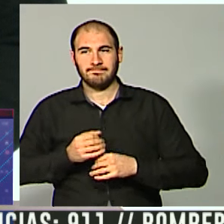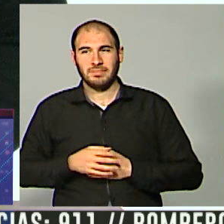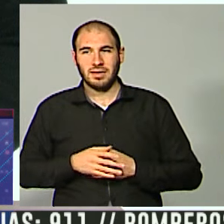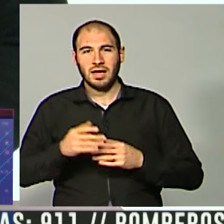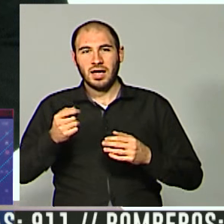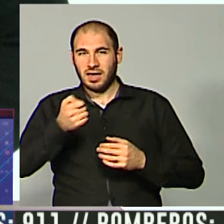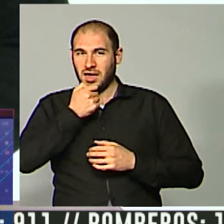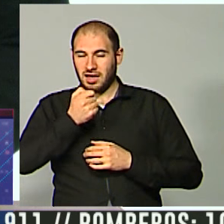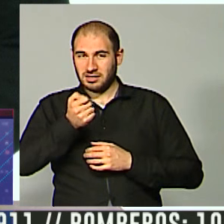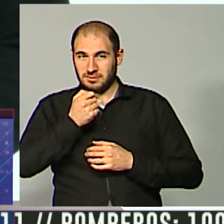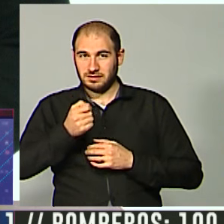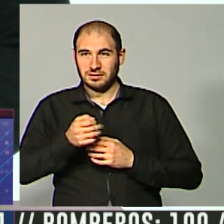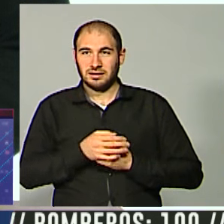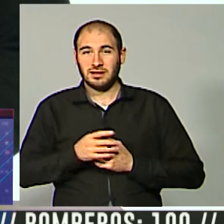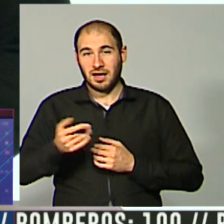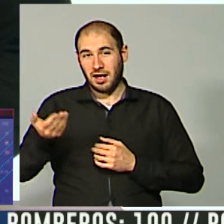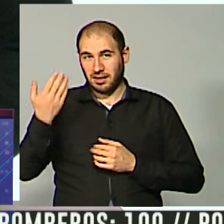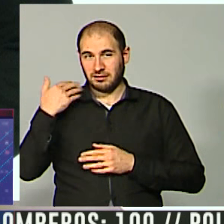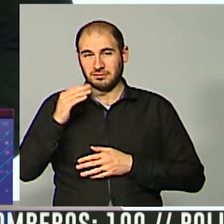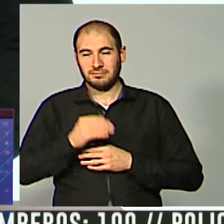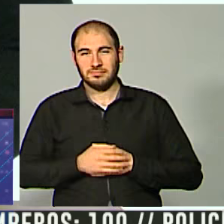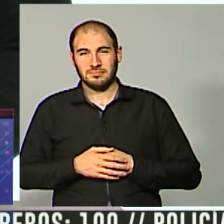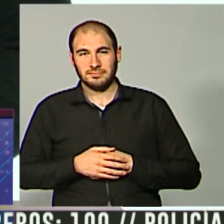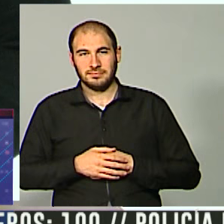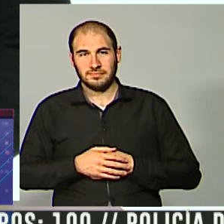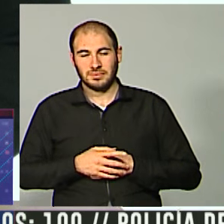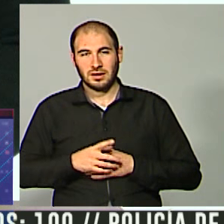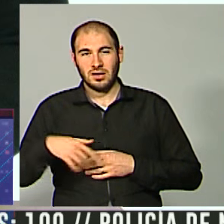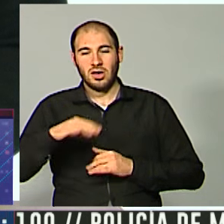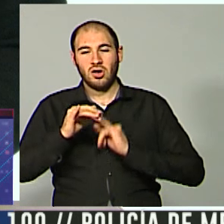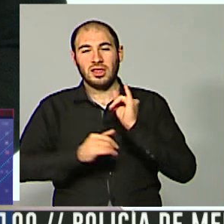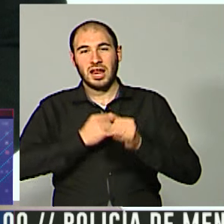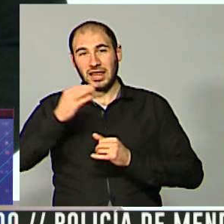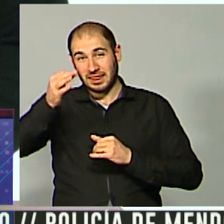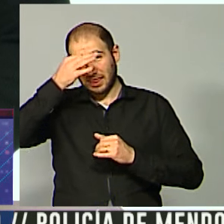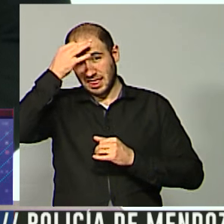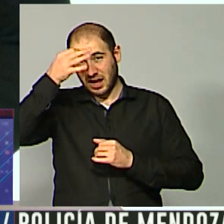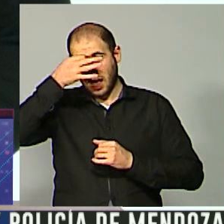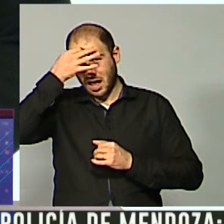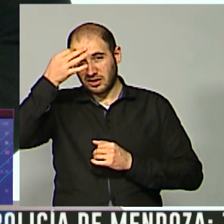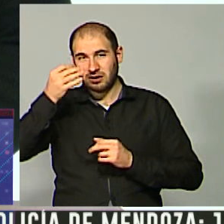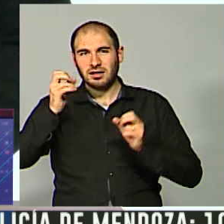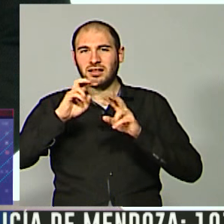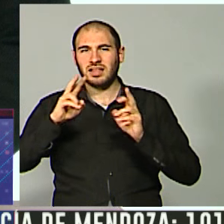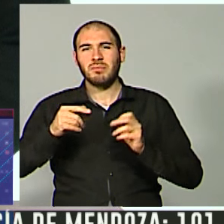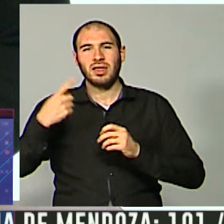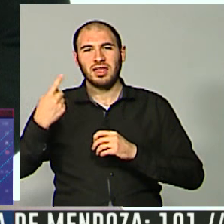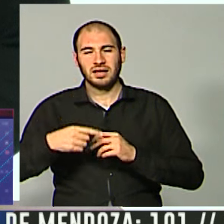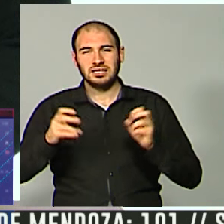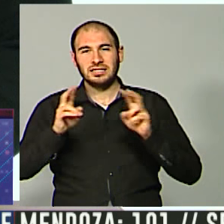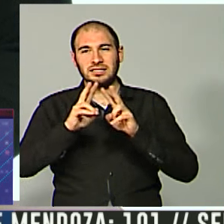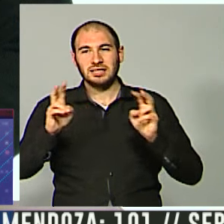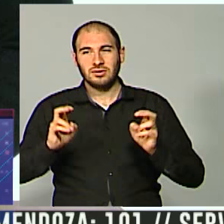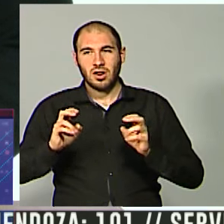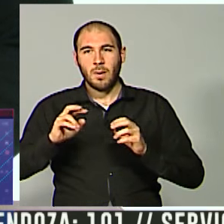nota y entrevista que hicimos hace unos días, hablando de esta obra de teatro que tiene que ver y que la hemos titulado como